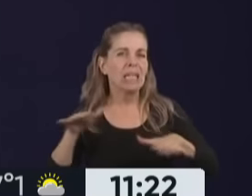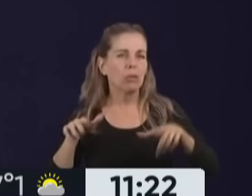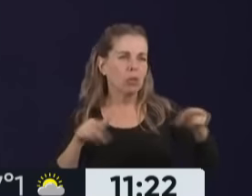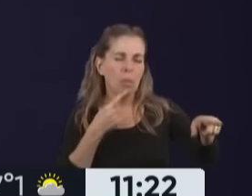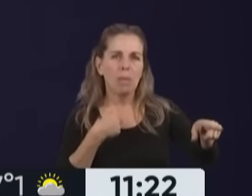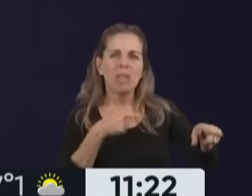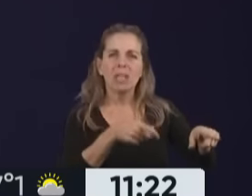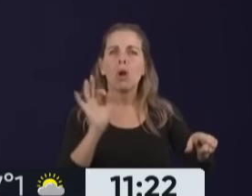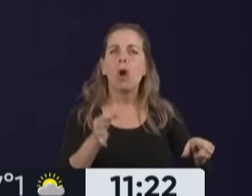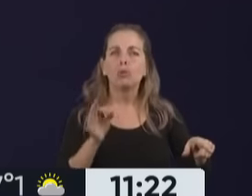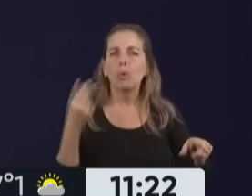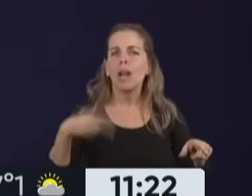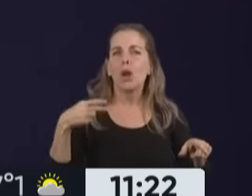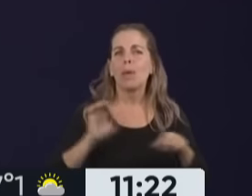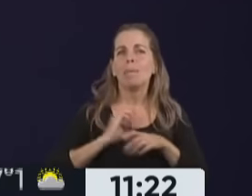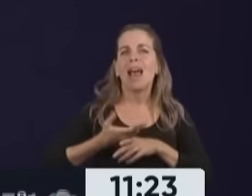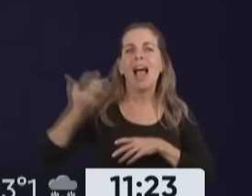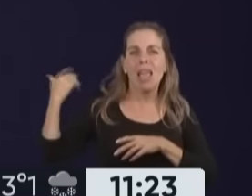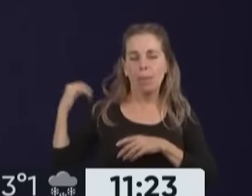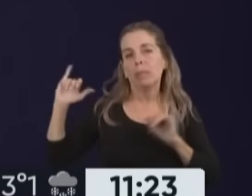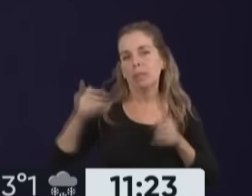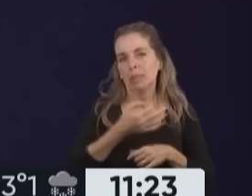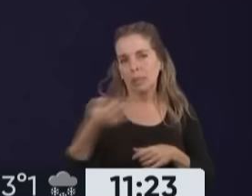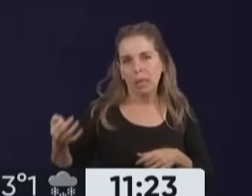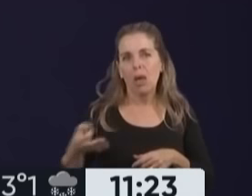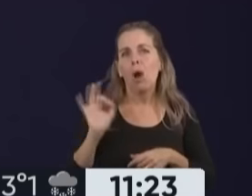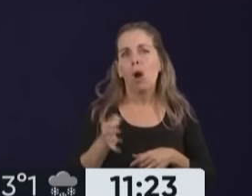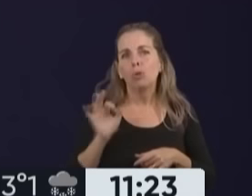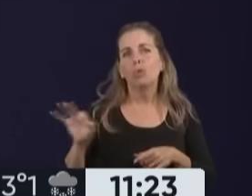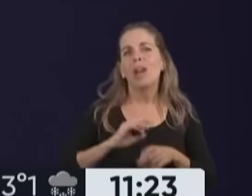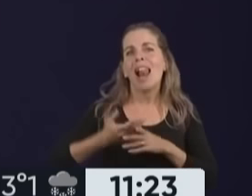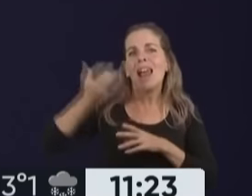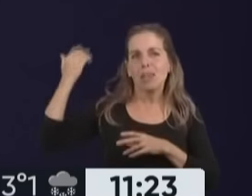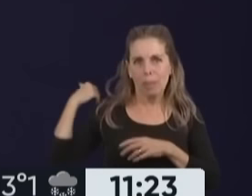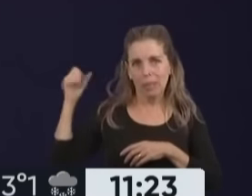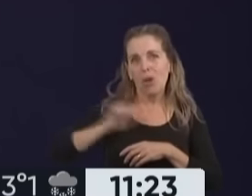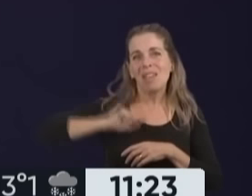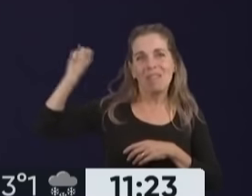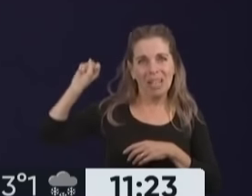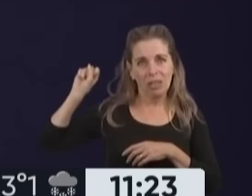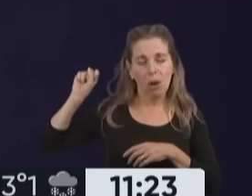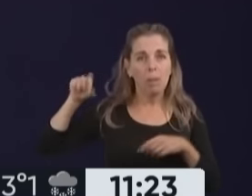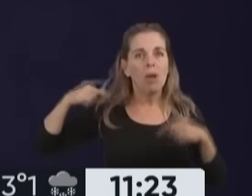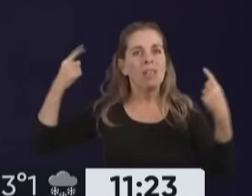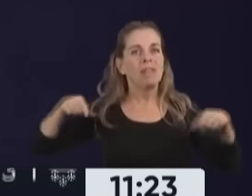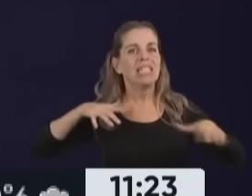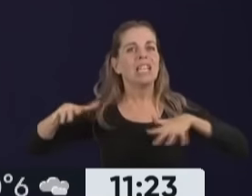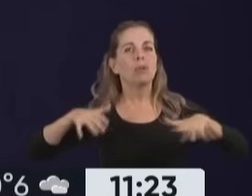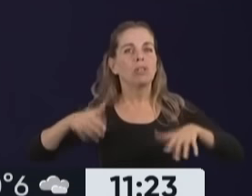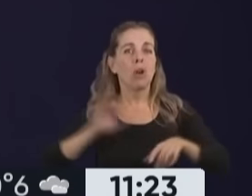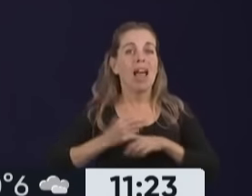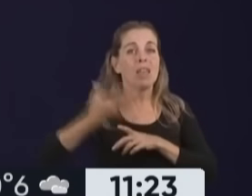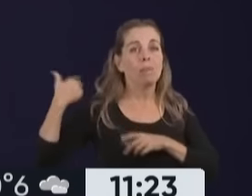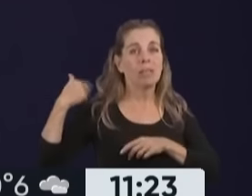noviembre, claro, noviembre, que fue la inflación de octubre, nada tiene que ver aquella inflación con la de hoy. Y me parece